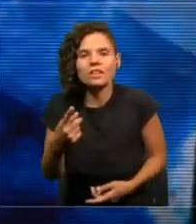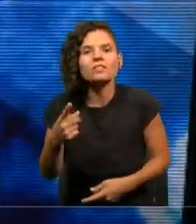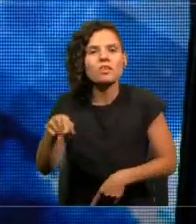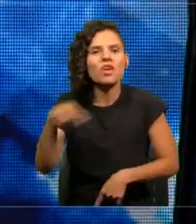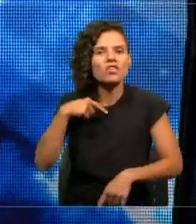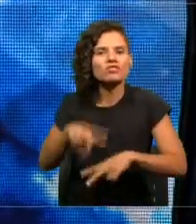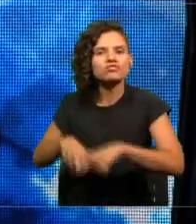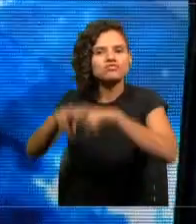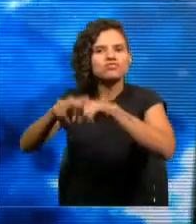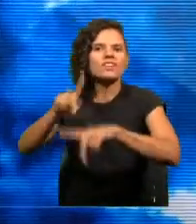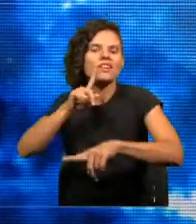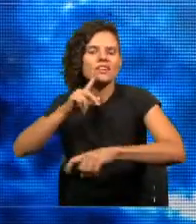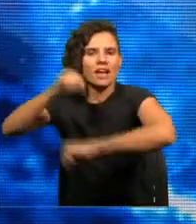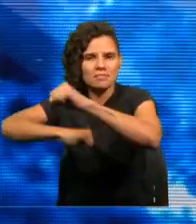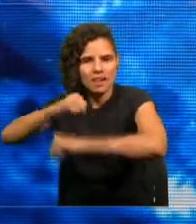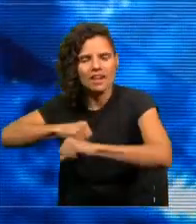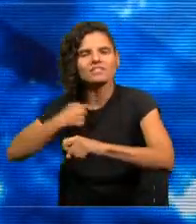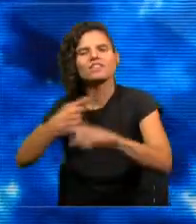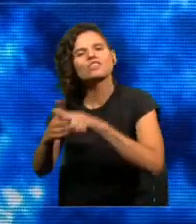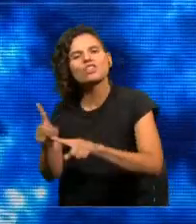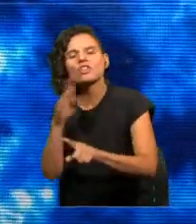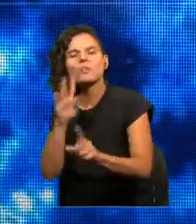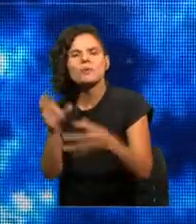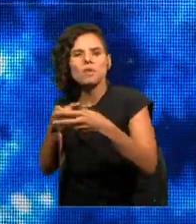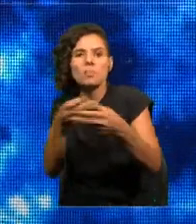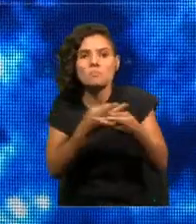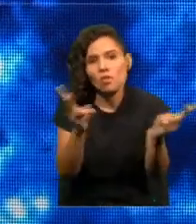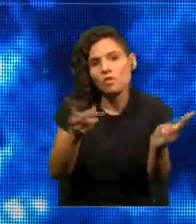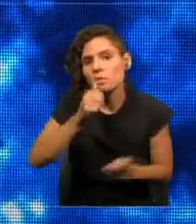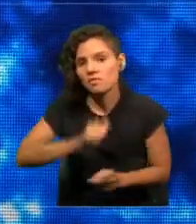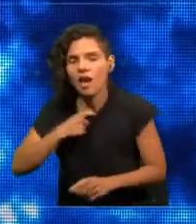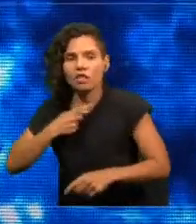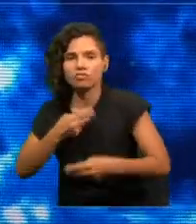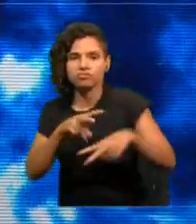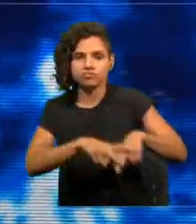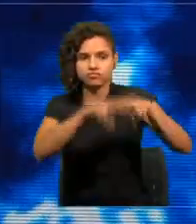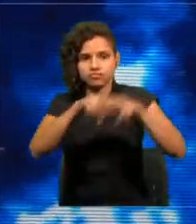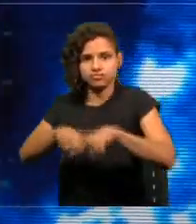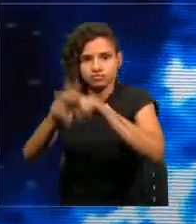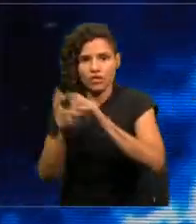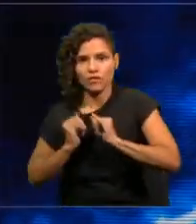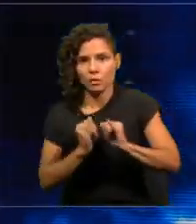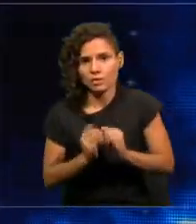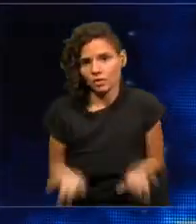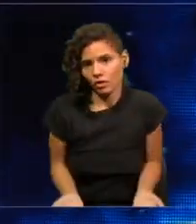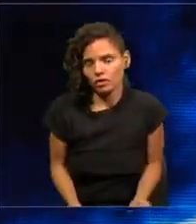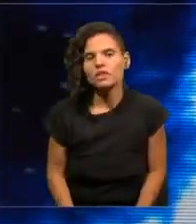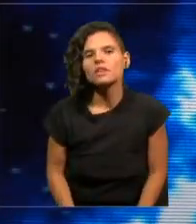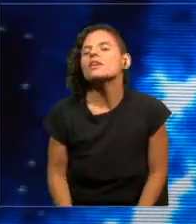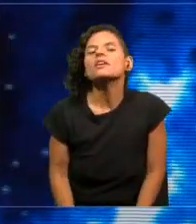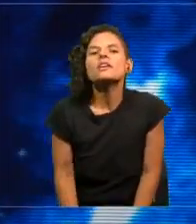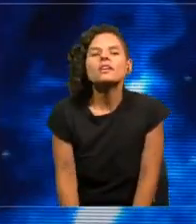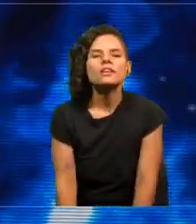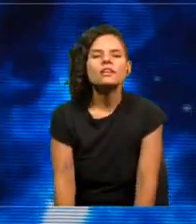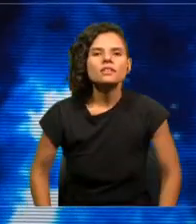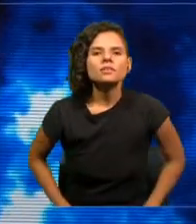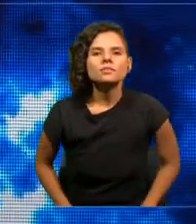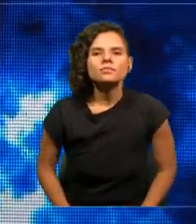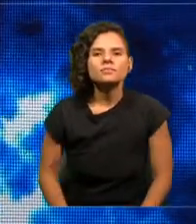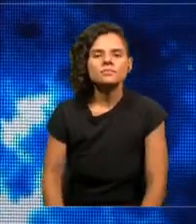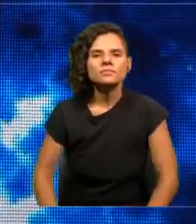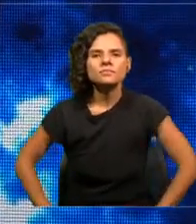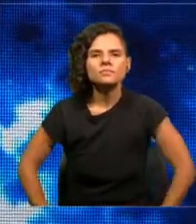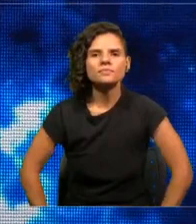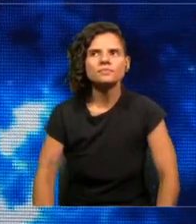y también los organismos privados venimos públicos y privados dicen que